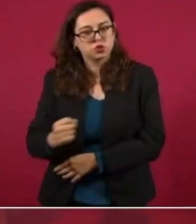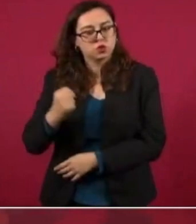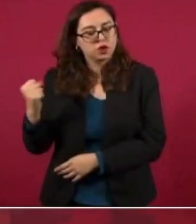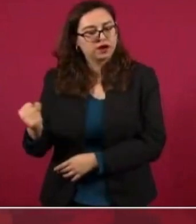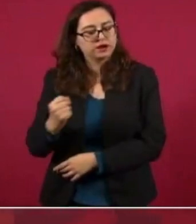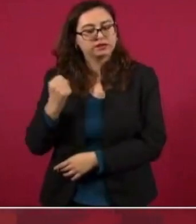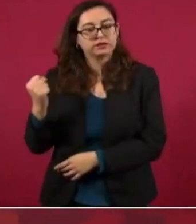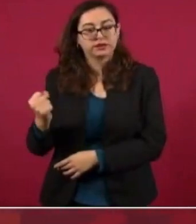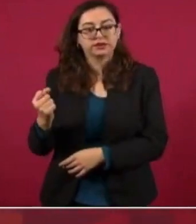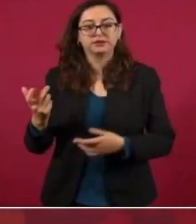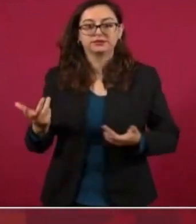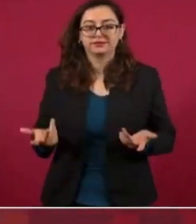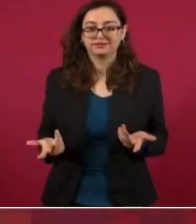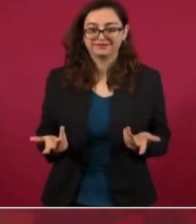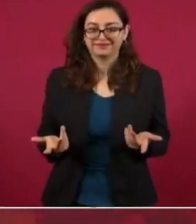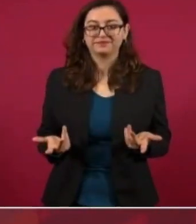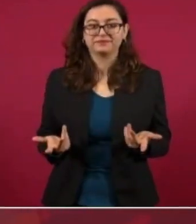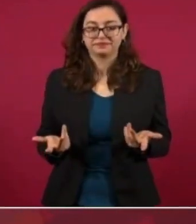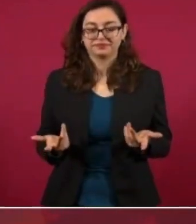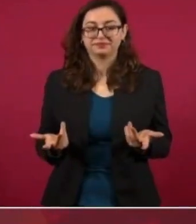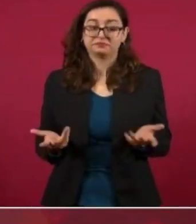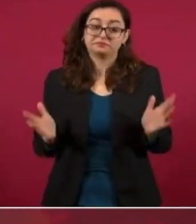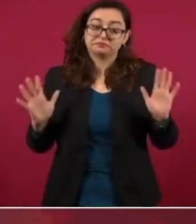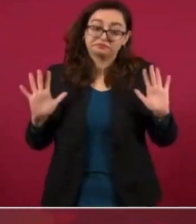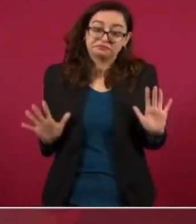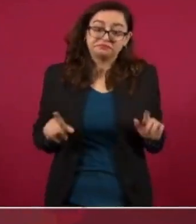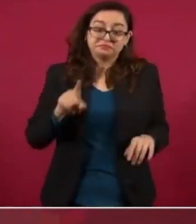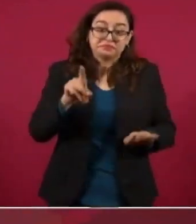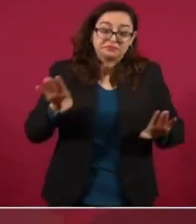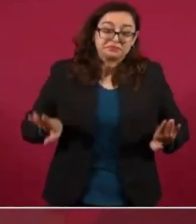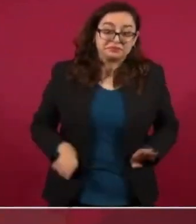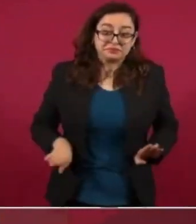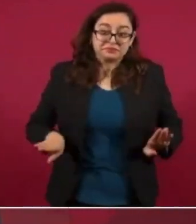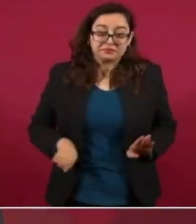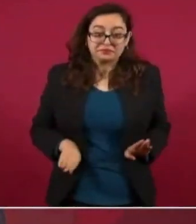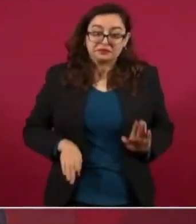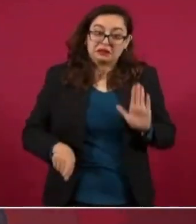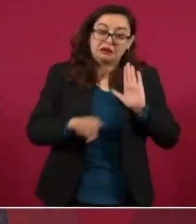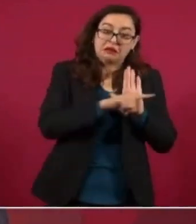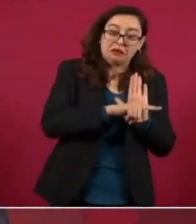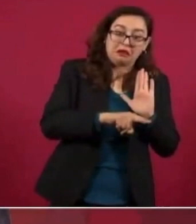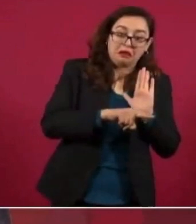Ya cada quien que haga sus reflexiones,